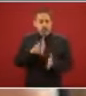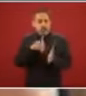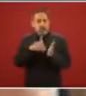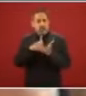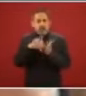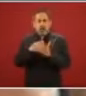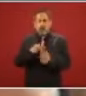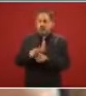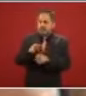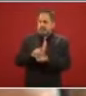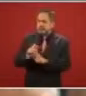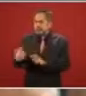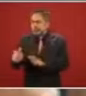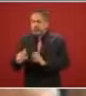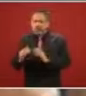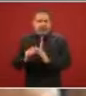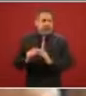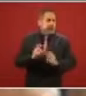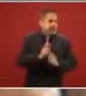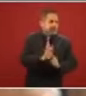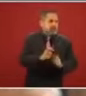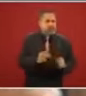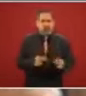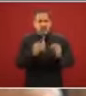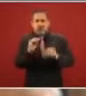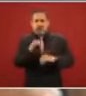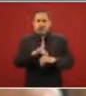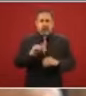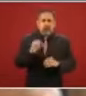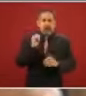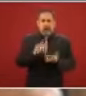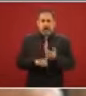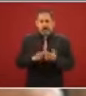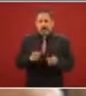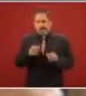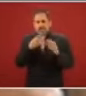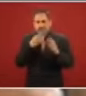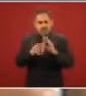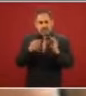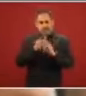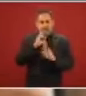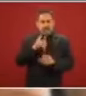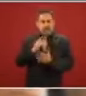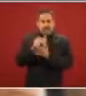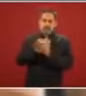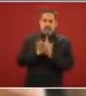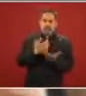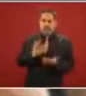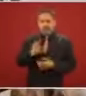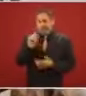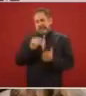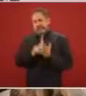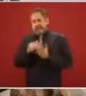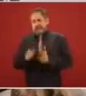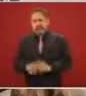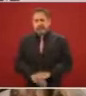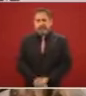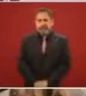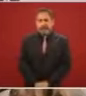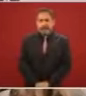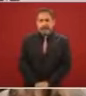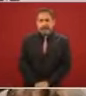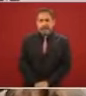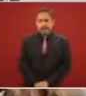pagar la hipoteca, comprar una casa o poner un pequeño negocio y pudiera no ser tan visto como 20 millones. Primer pregunta.